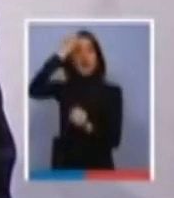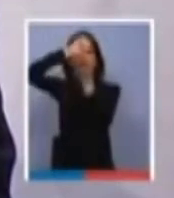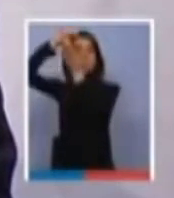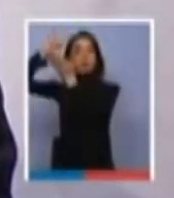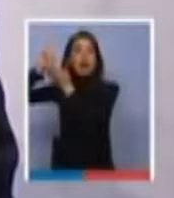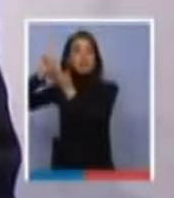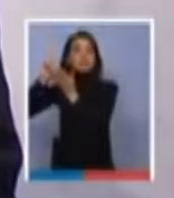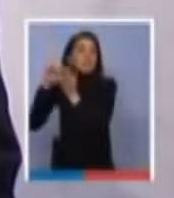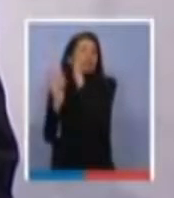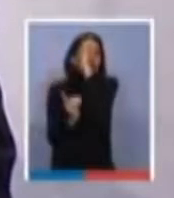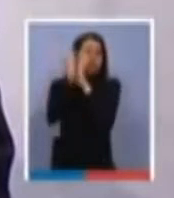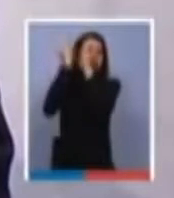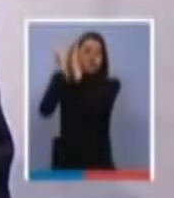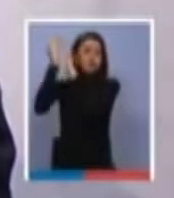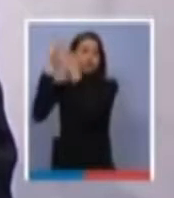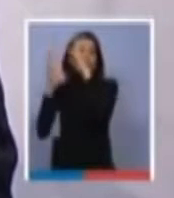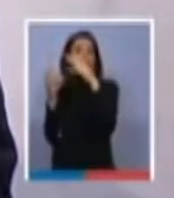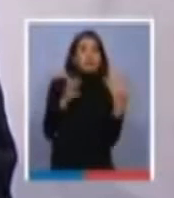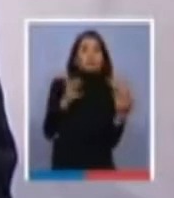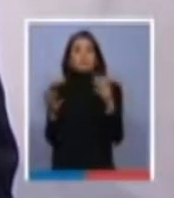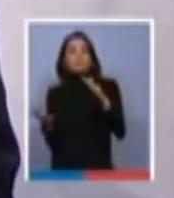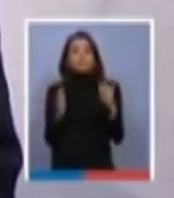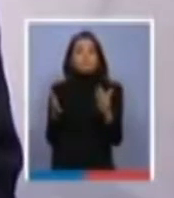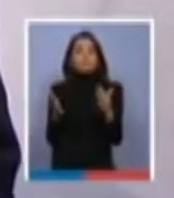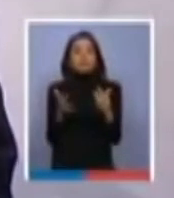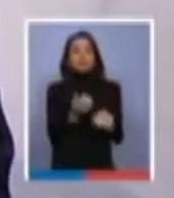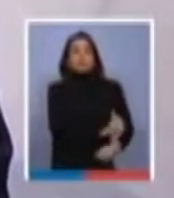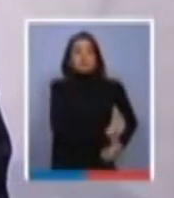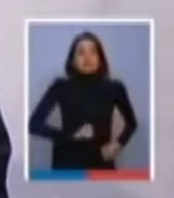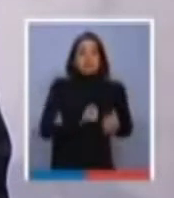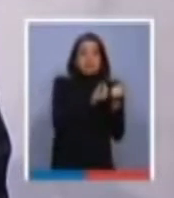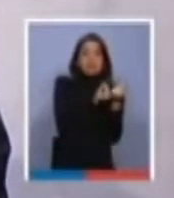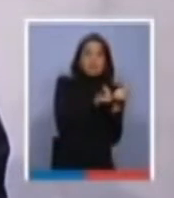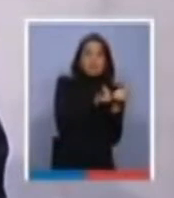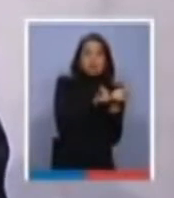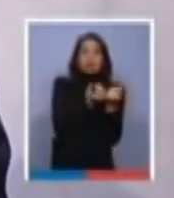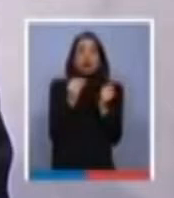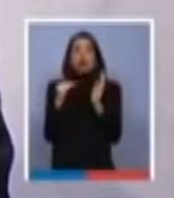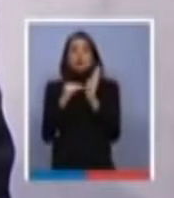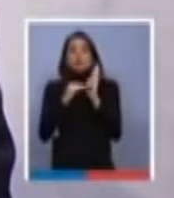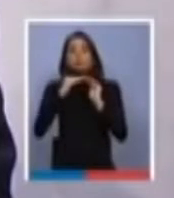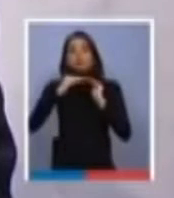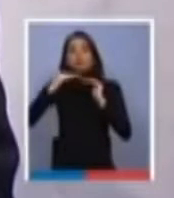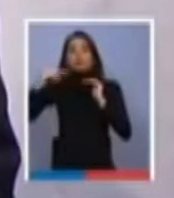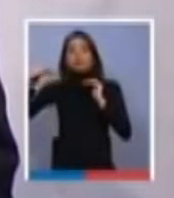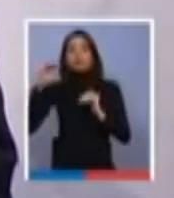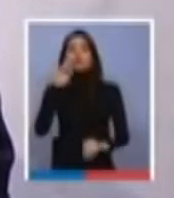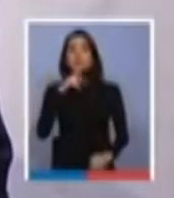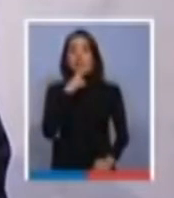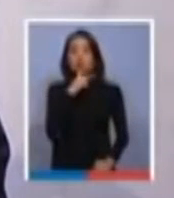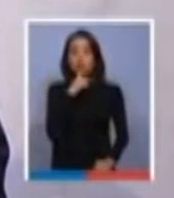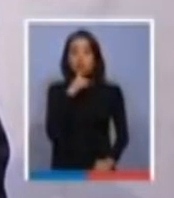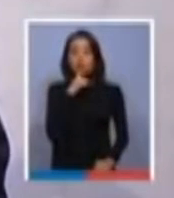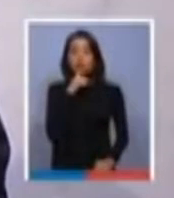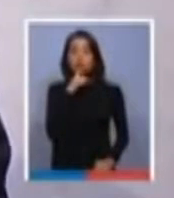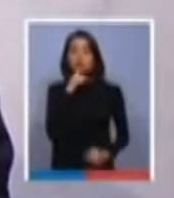pobreza durante nuestro gobierno es una meta también del planen por lo tanto eh el bono de alimentación solidario